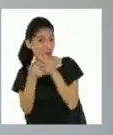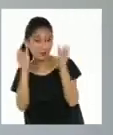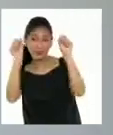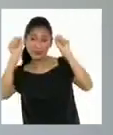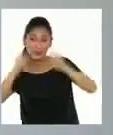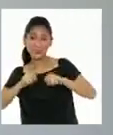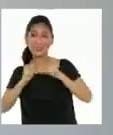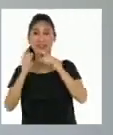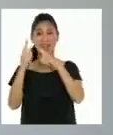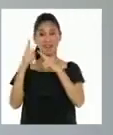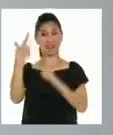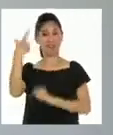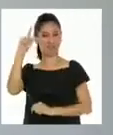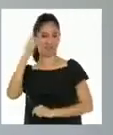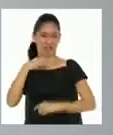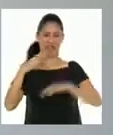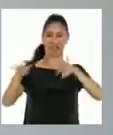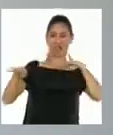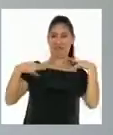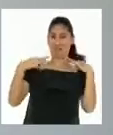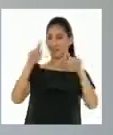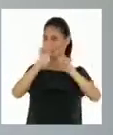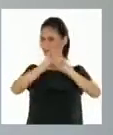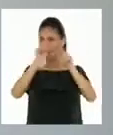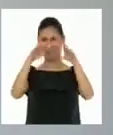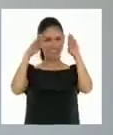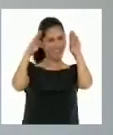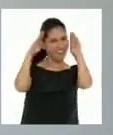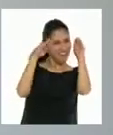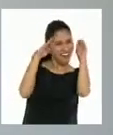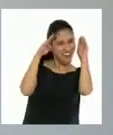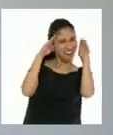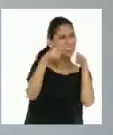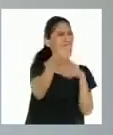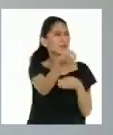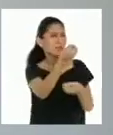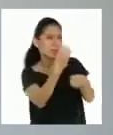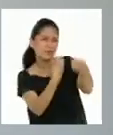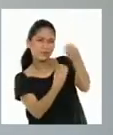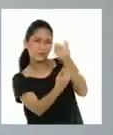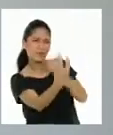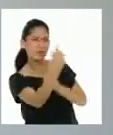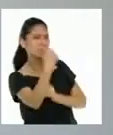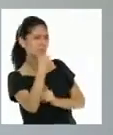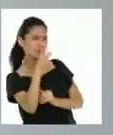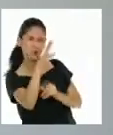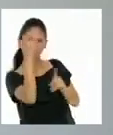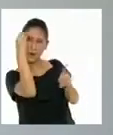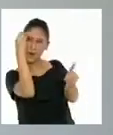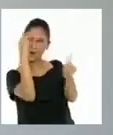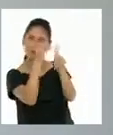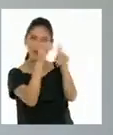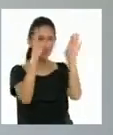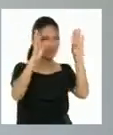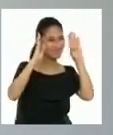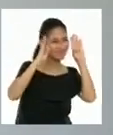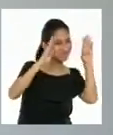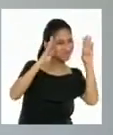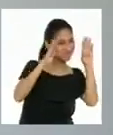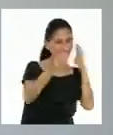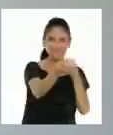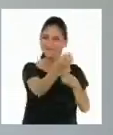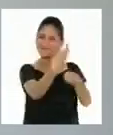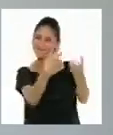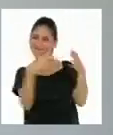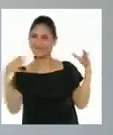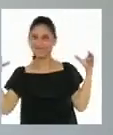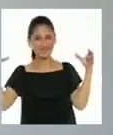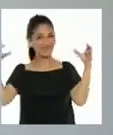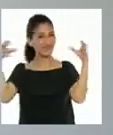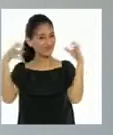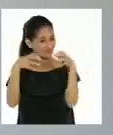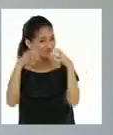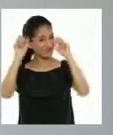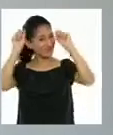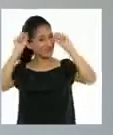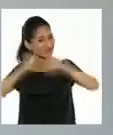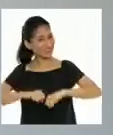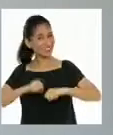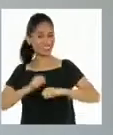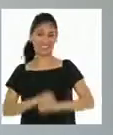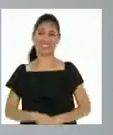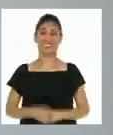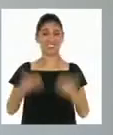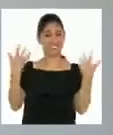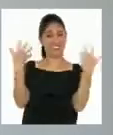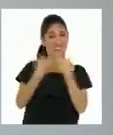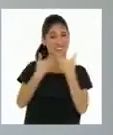de decisiones que representen la voluntad de todas y todos los que componen una comunidad. De eso trata la